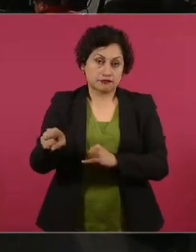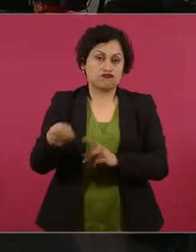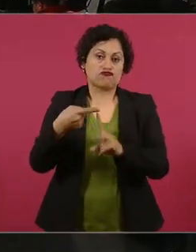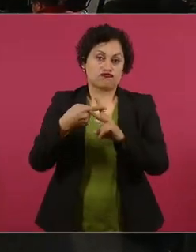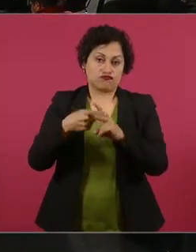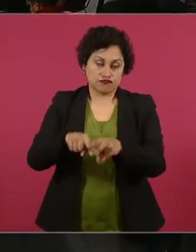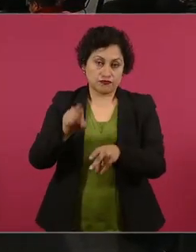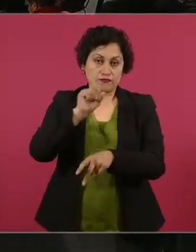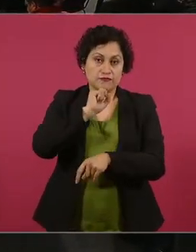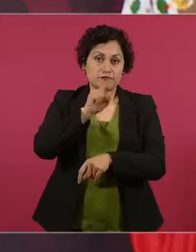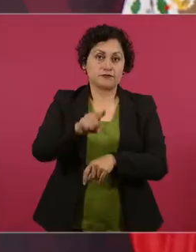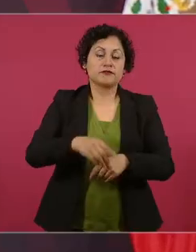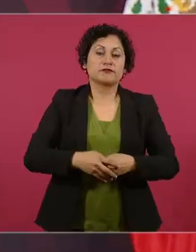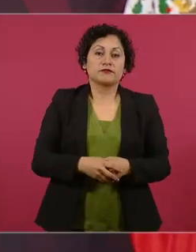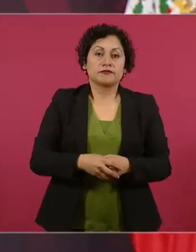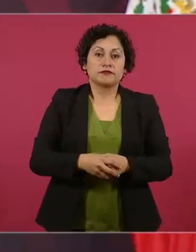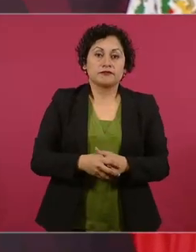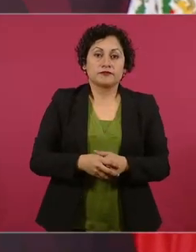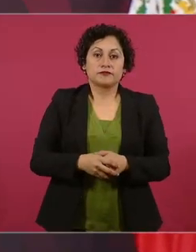vamos